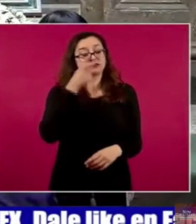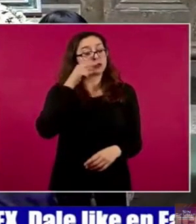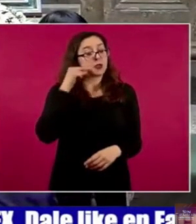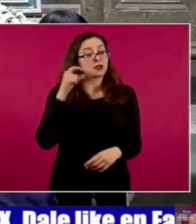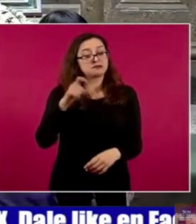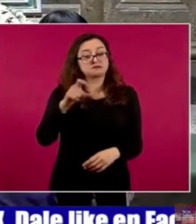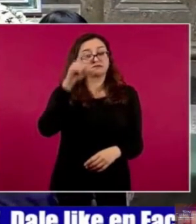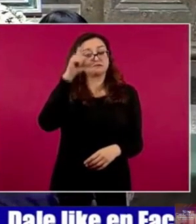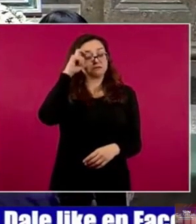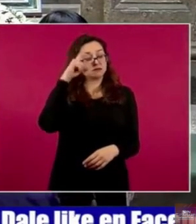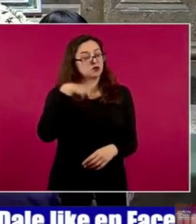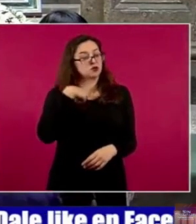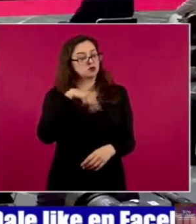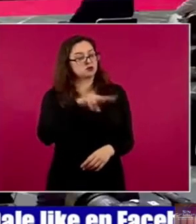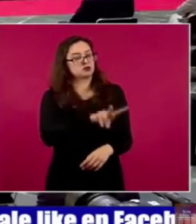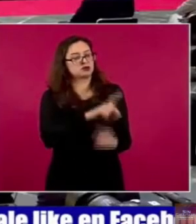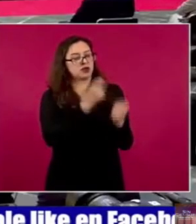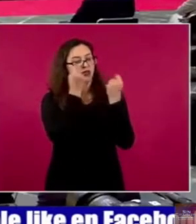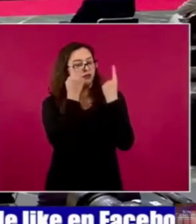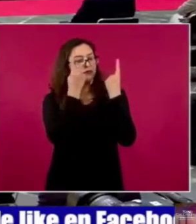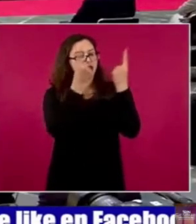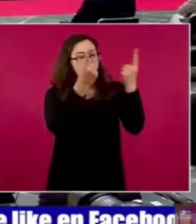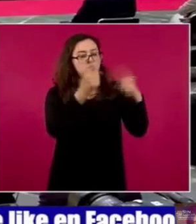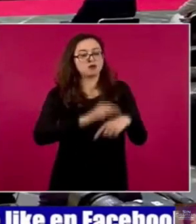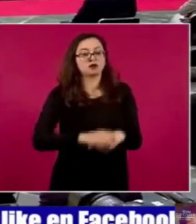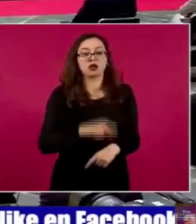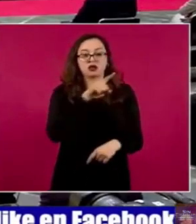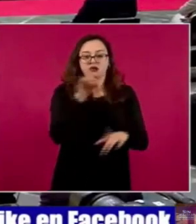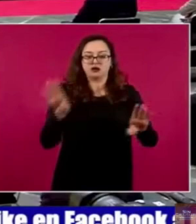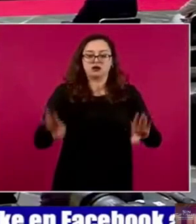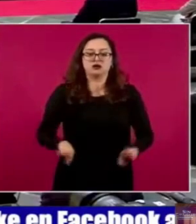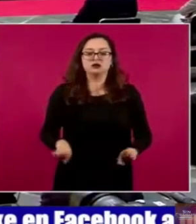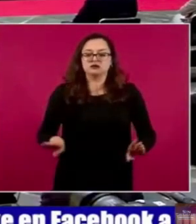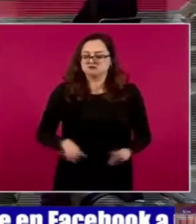sus convicciones. Era un hombre